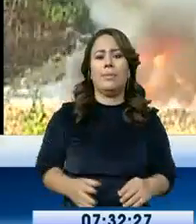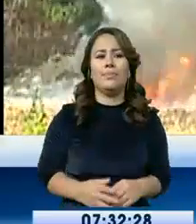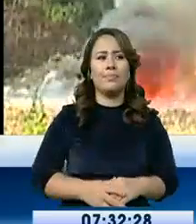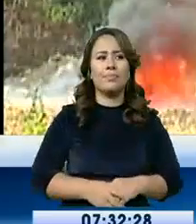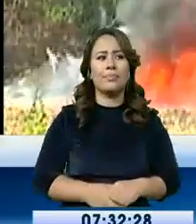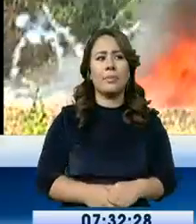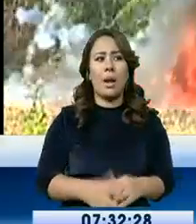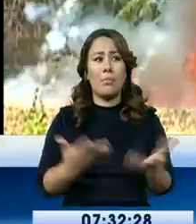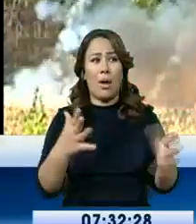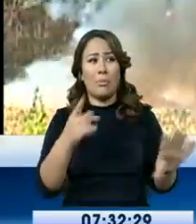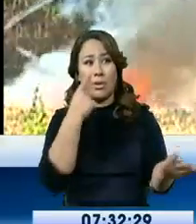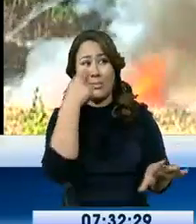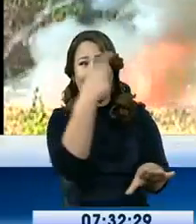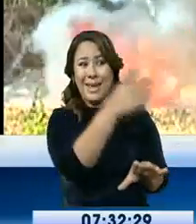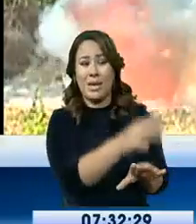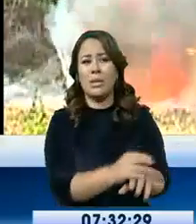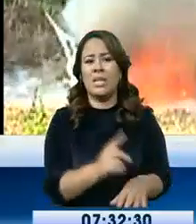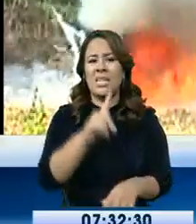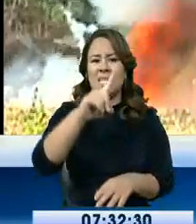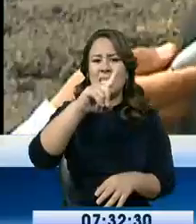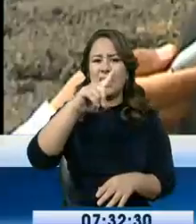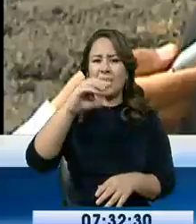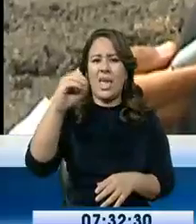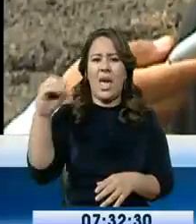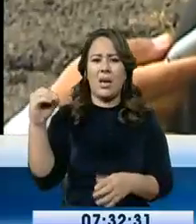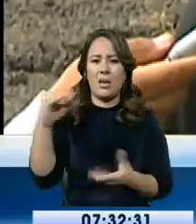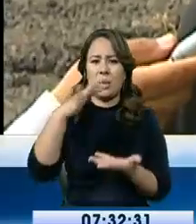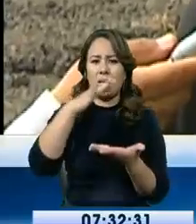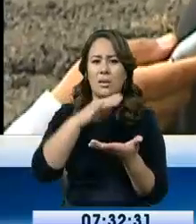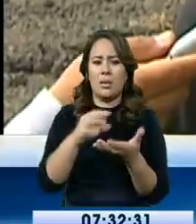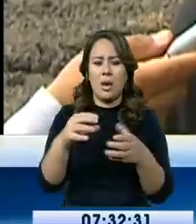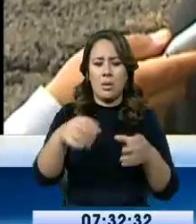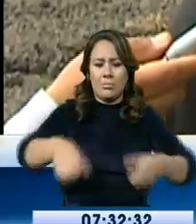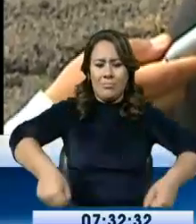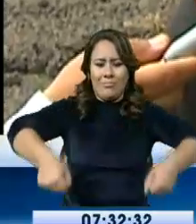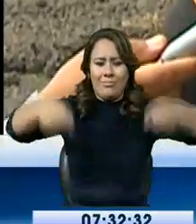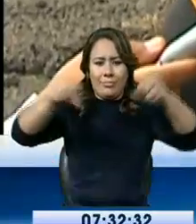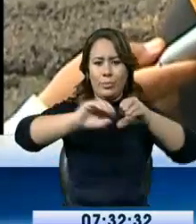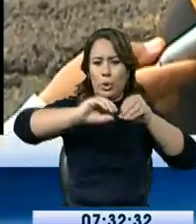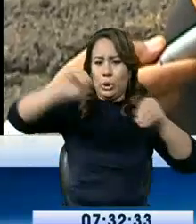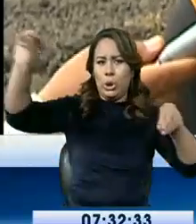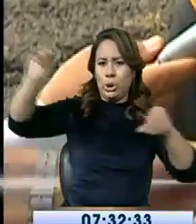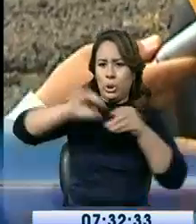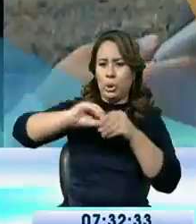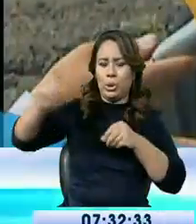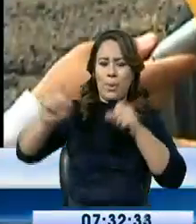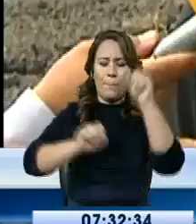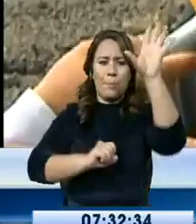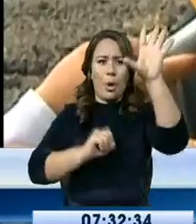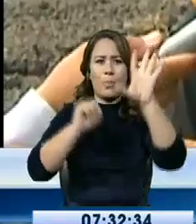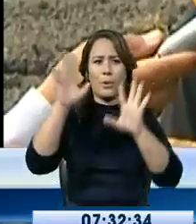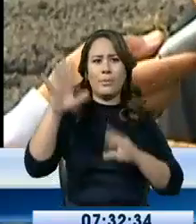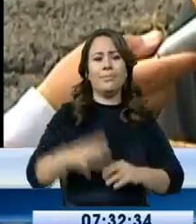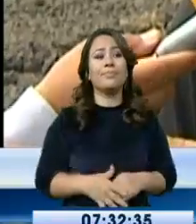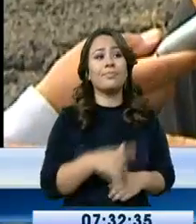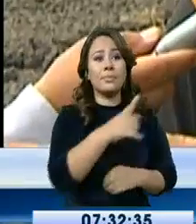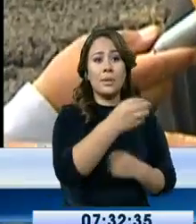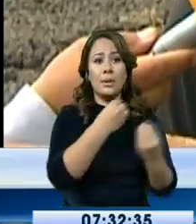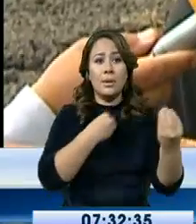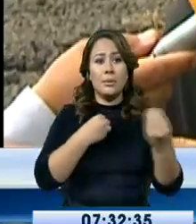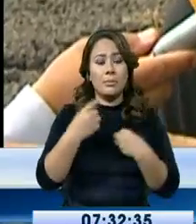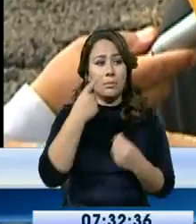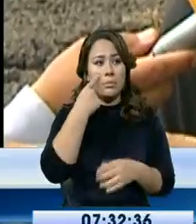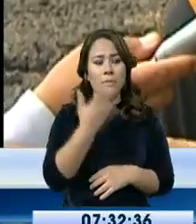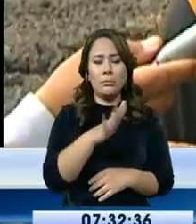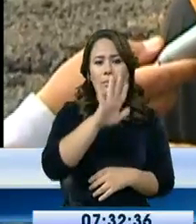quemó aproximadamente 100 kilogramos de camareta artesanal y en el otro se quemó 50 kilogramos